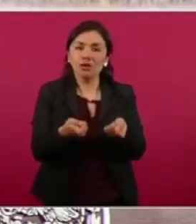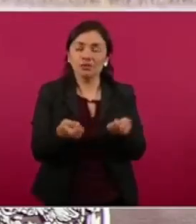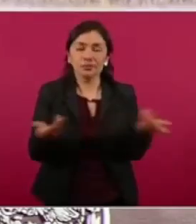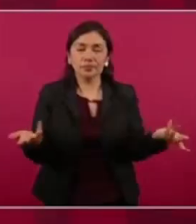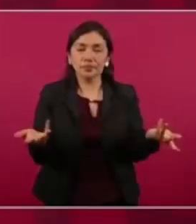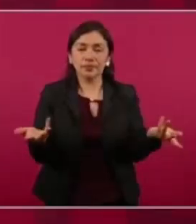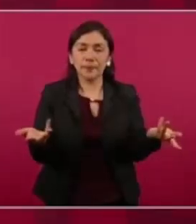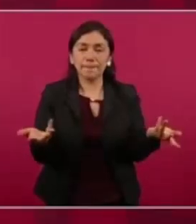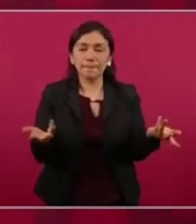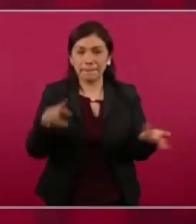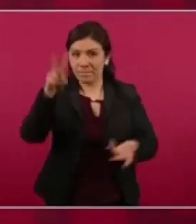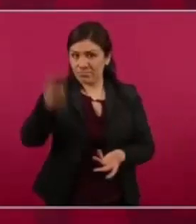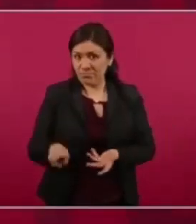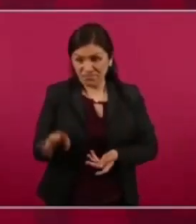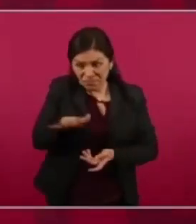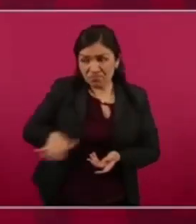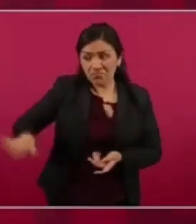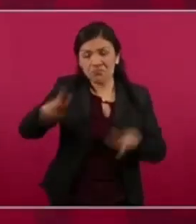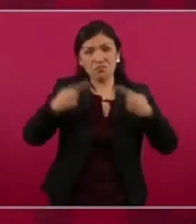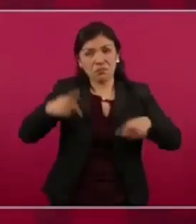En la democracia el pueblo manda.